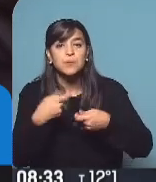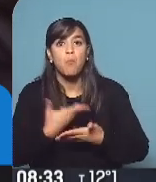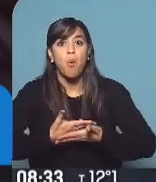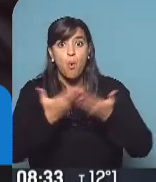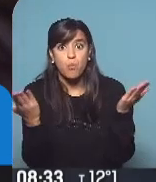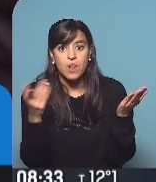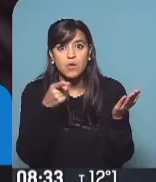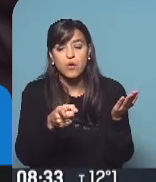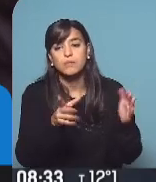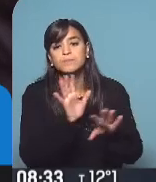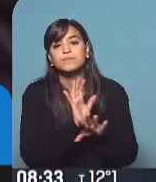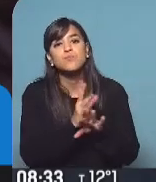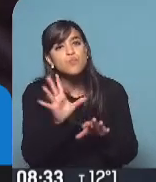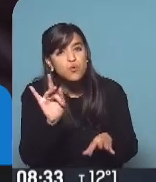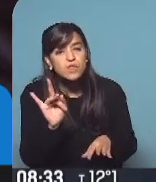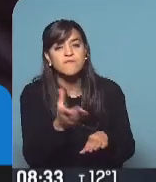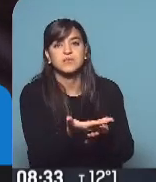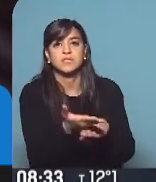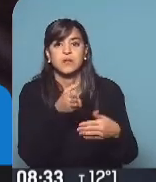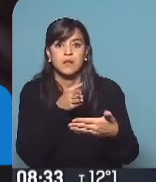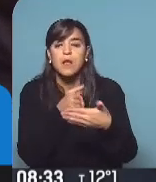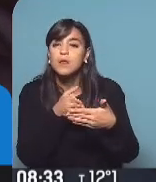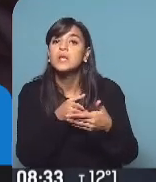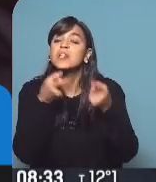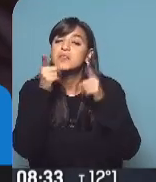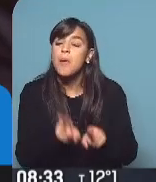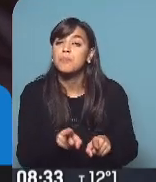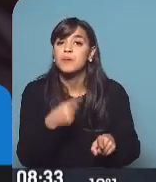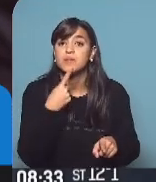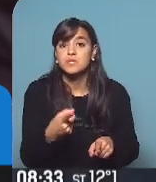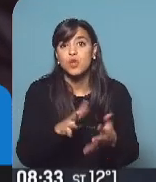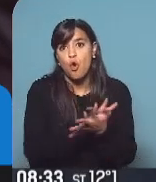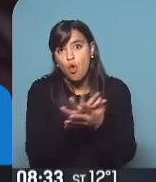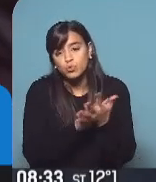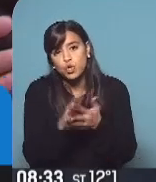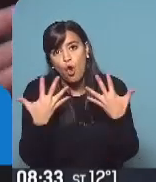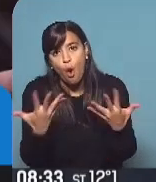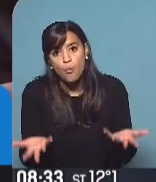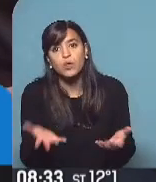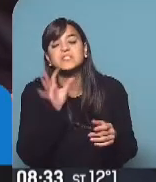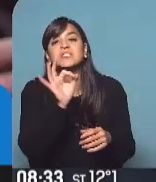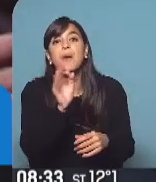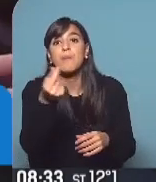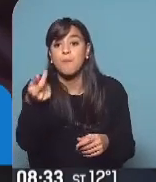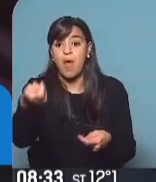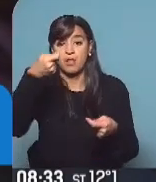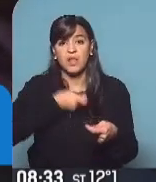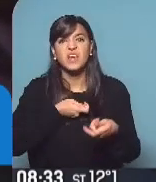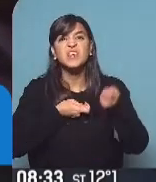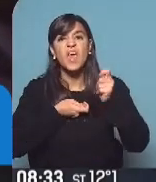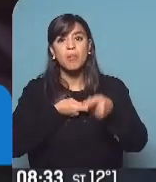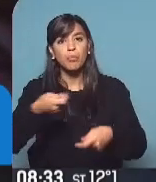salir de ahí es muy difícil y también por cierto a la corrupción entonces sabemos cuánta plata entró quien la puso